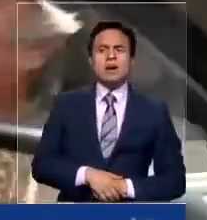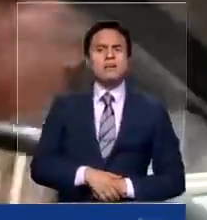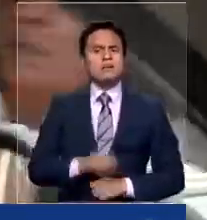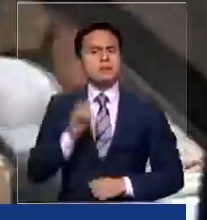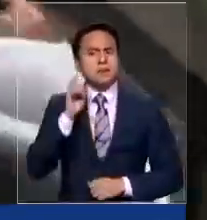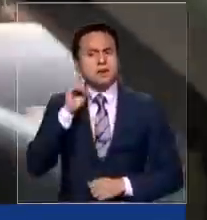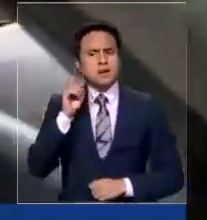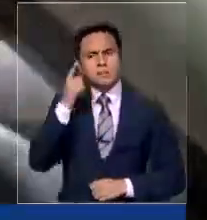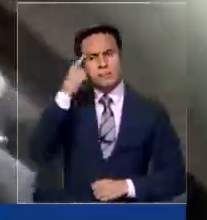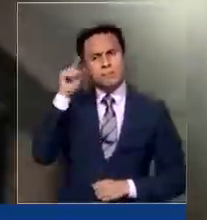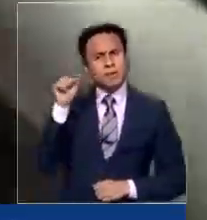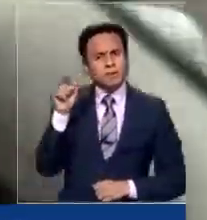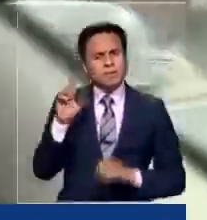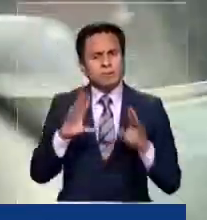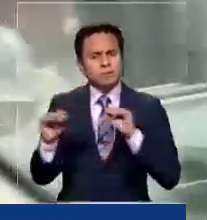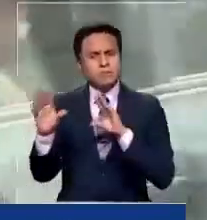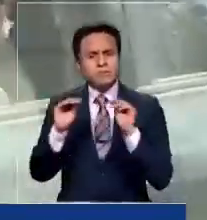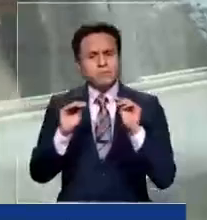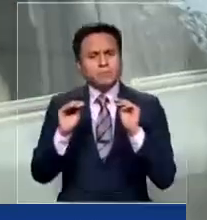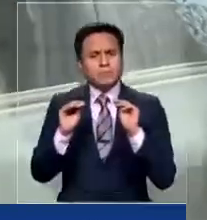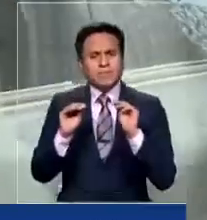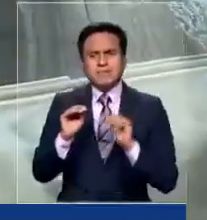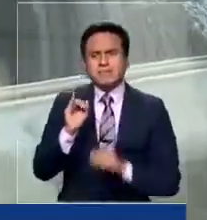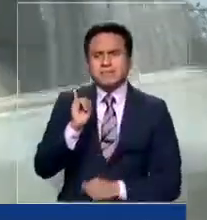pero este lo es